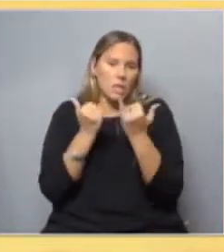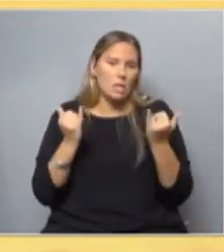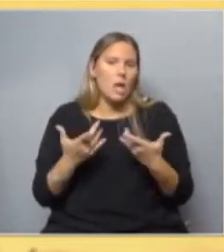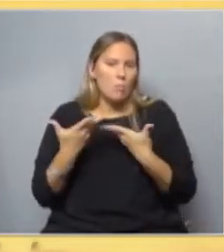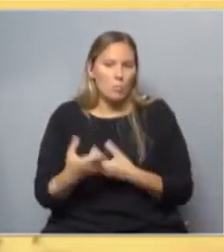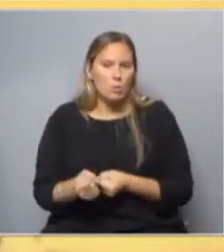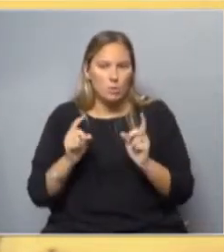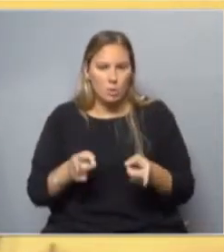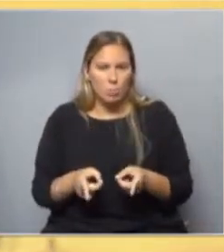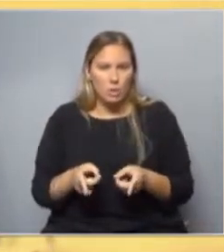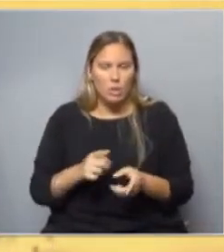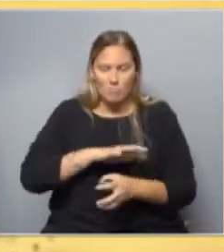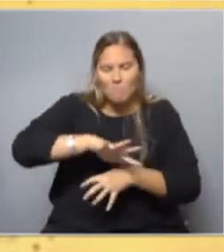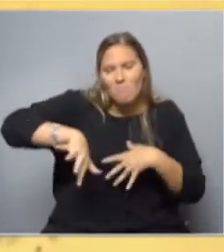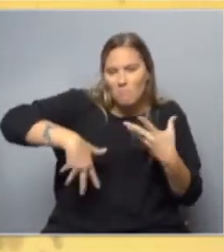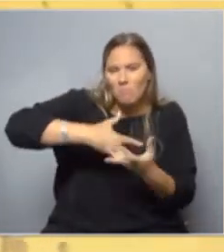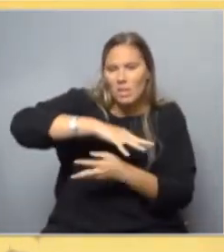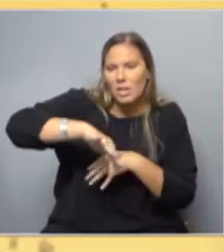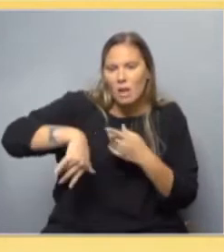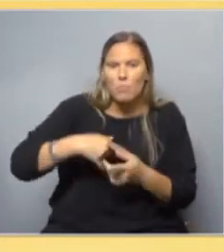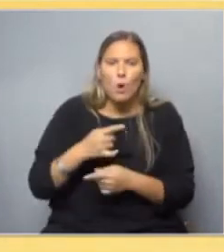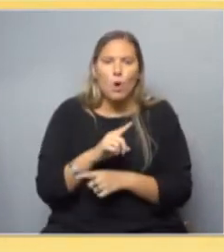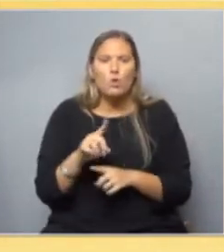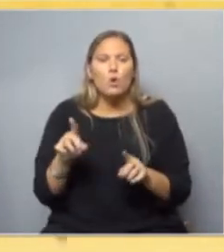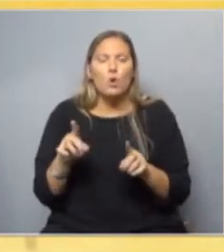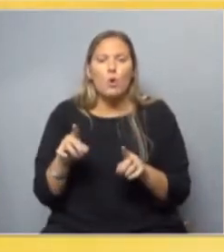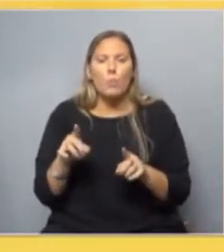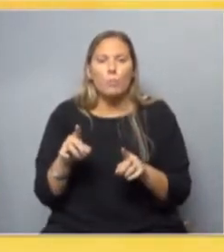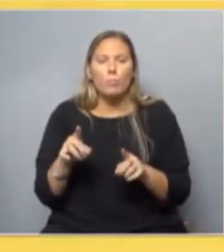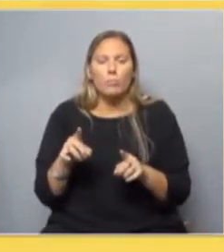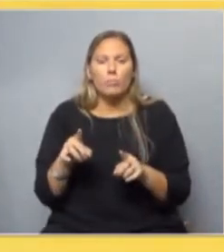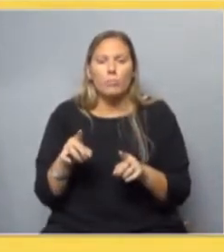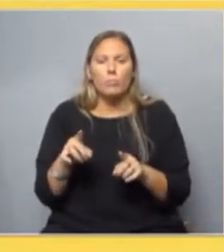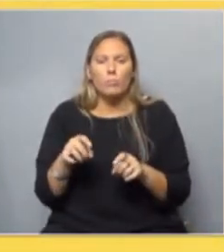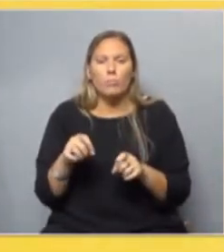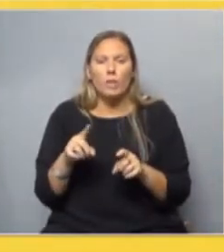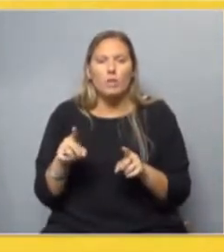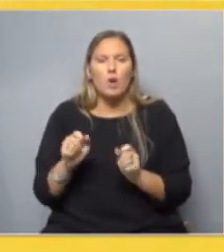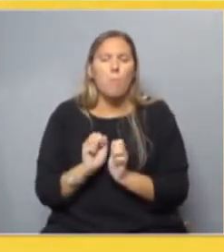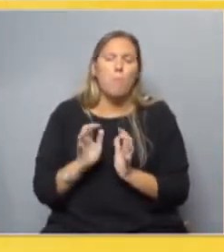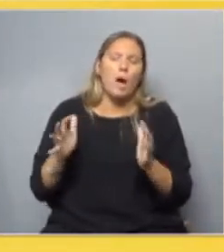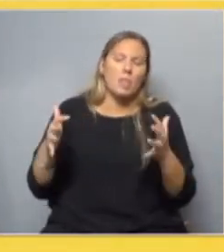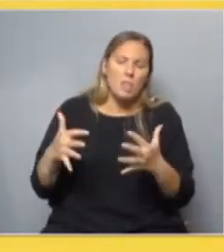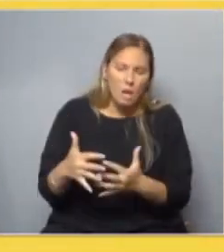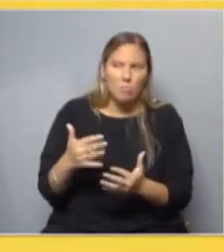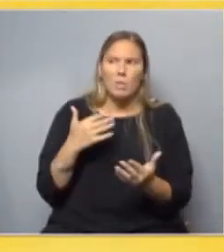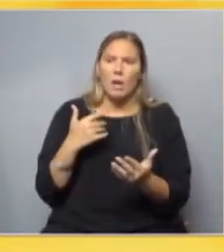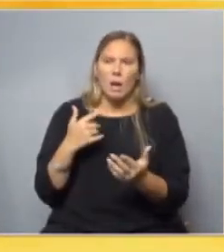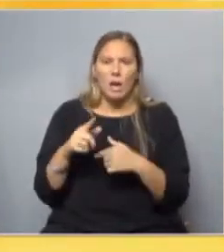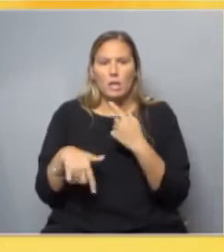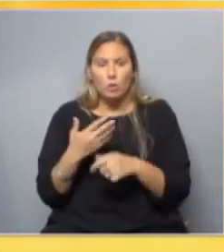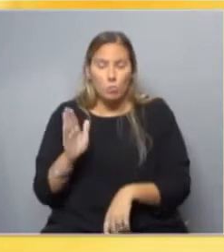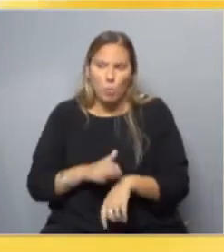Y bueno, como que mezclamos un poco todo, tratar de que no fuera como desde una pandemia, hablar de una pandemia en